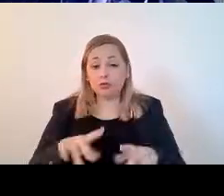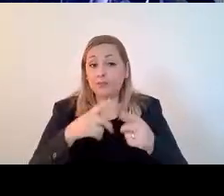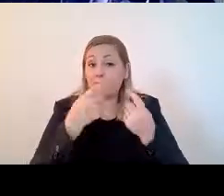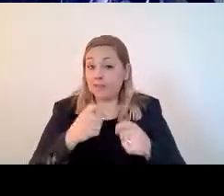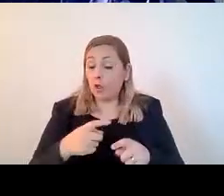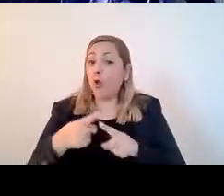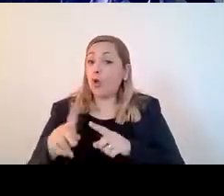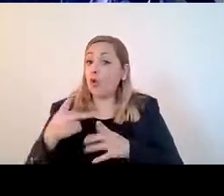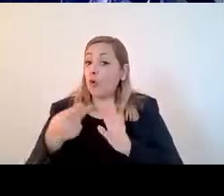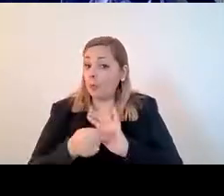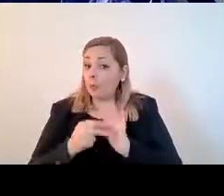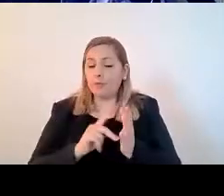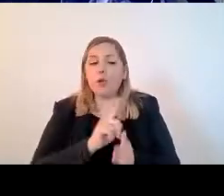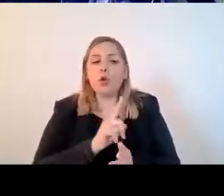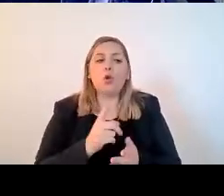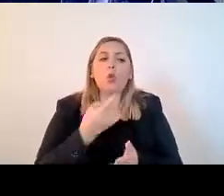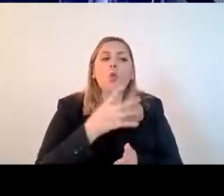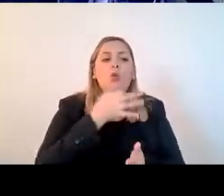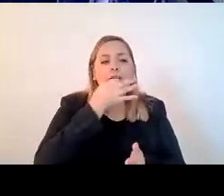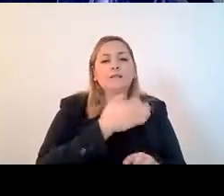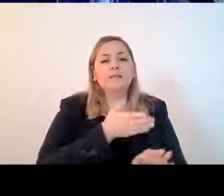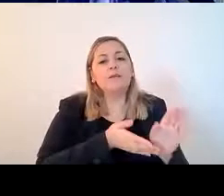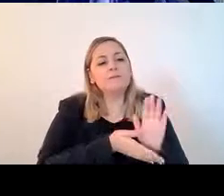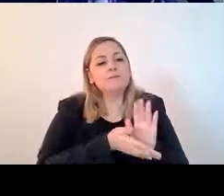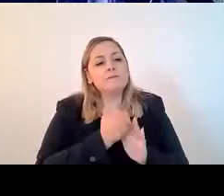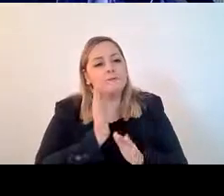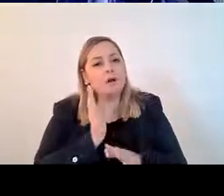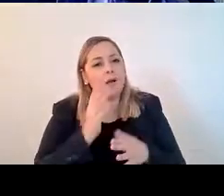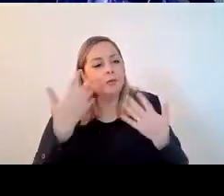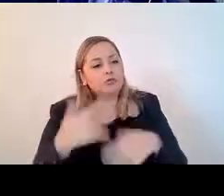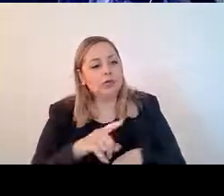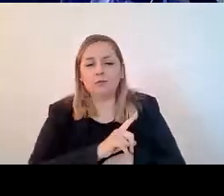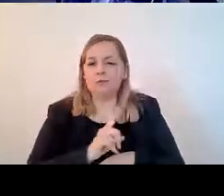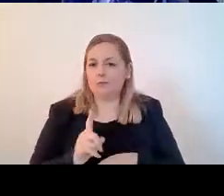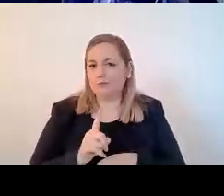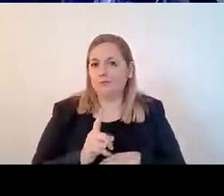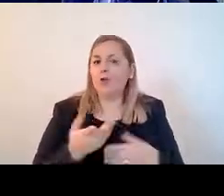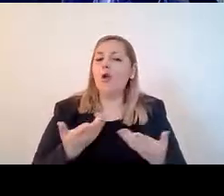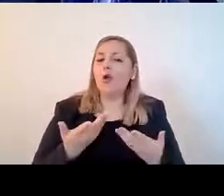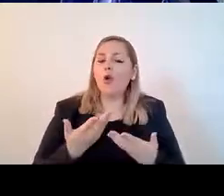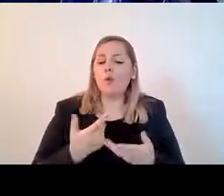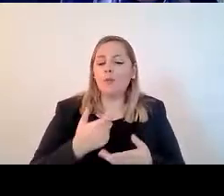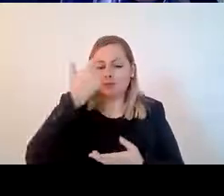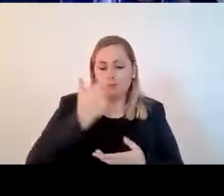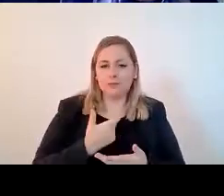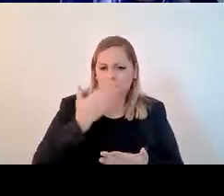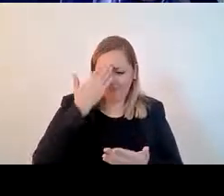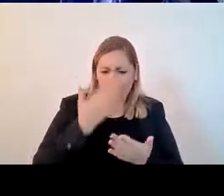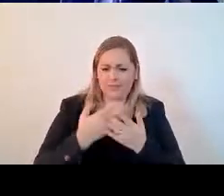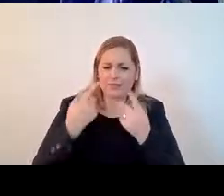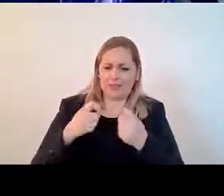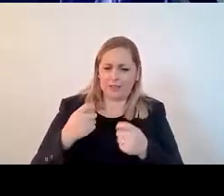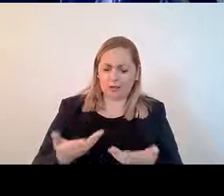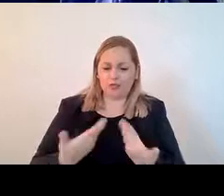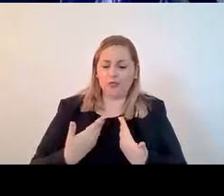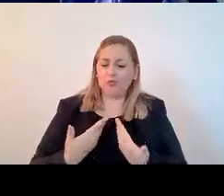problema. No es cuestión de decir, vamos, y está todo listo. ¿Cómo reacciona él frente al diagnóstico? Pueden